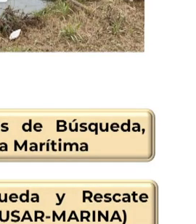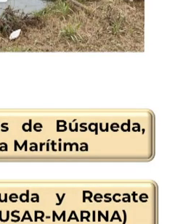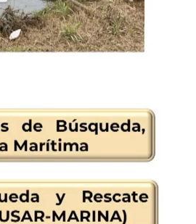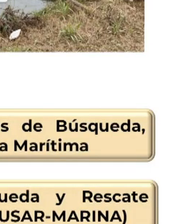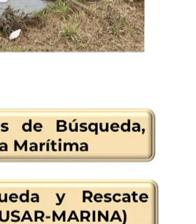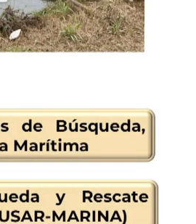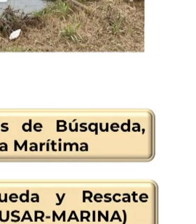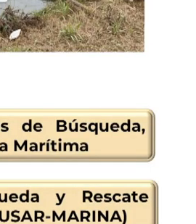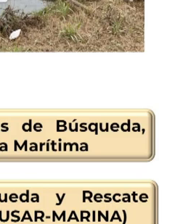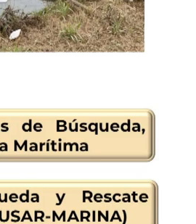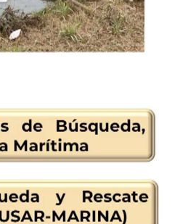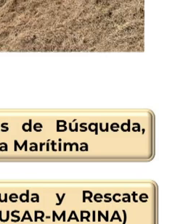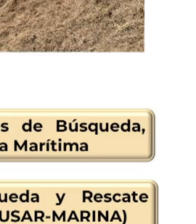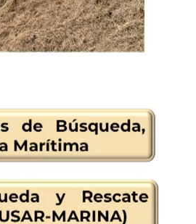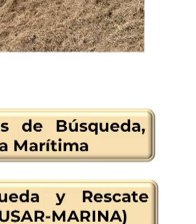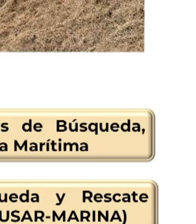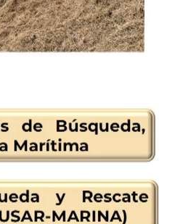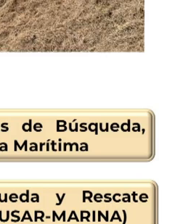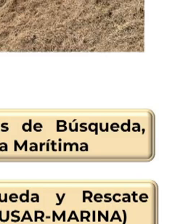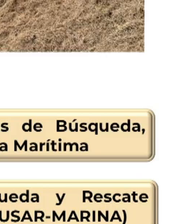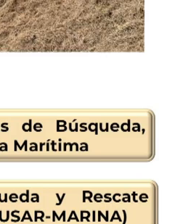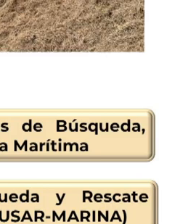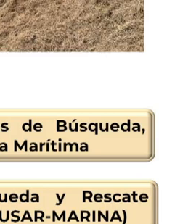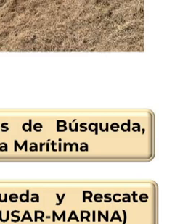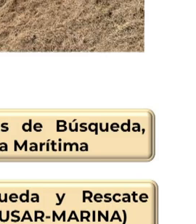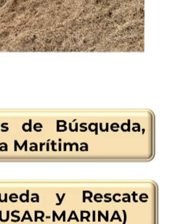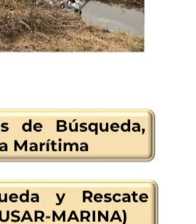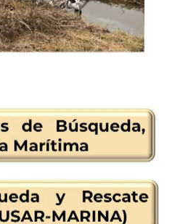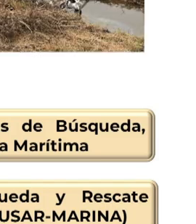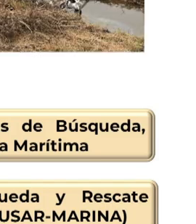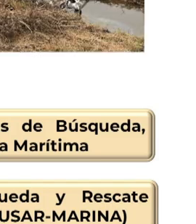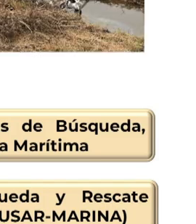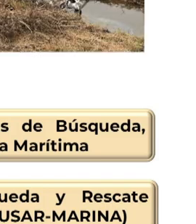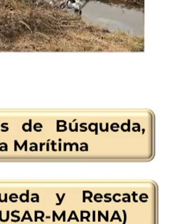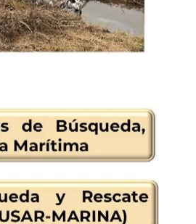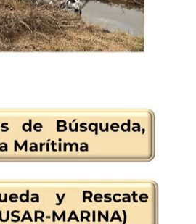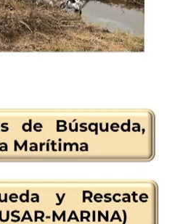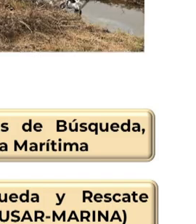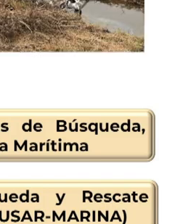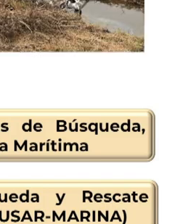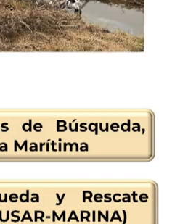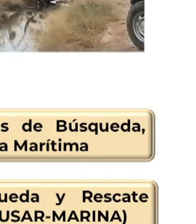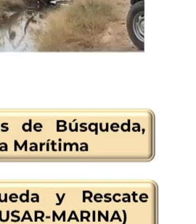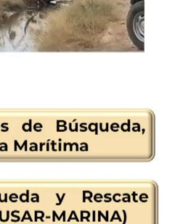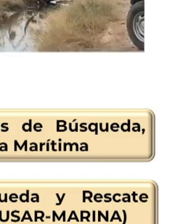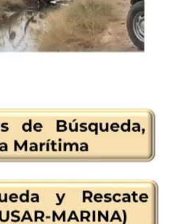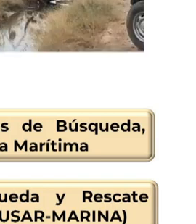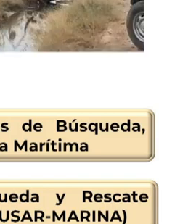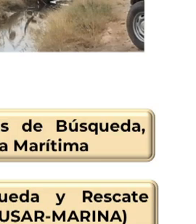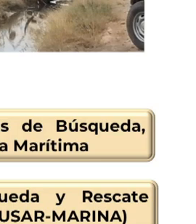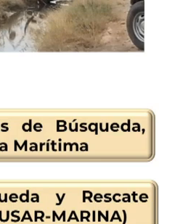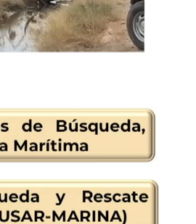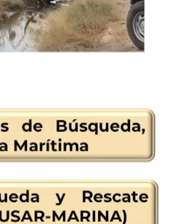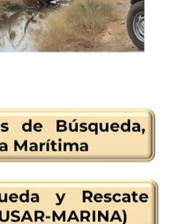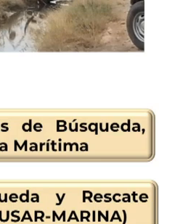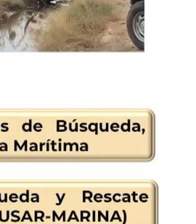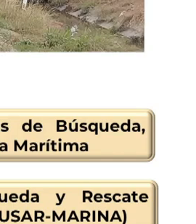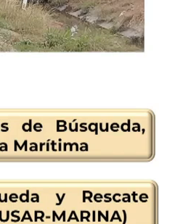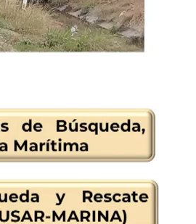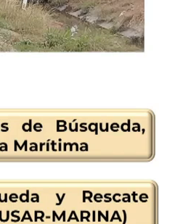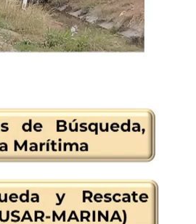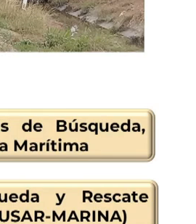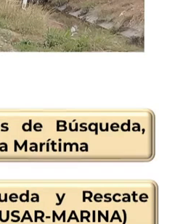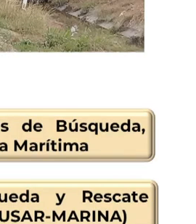cabo 35 operaciones, 25 rescates diversos, 12 evacuaciones médicas y un accidente aéreo,